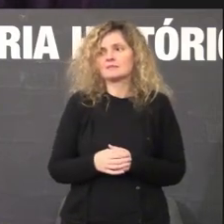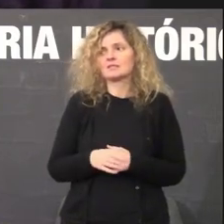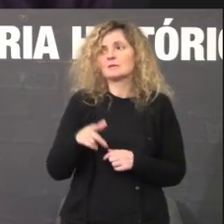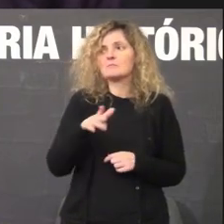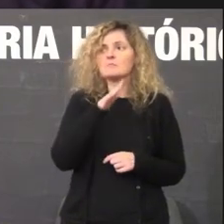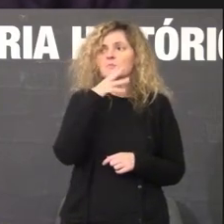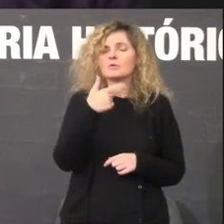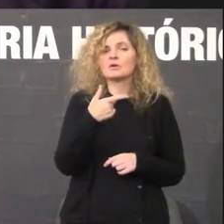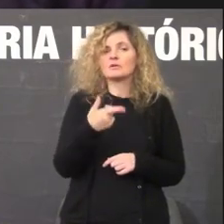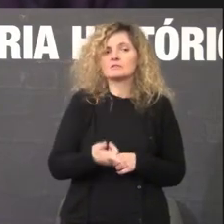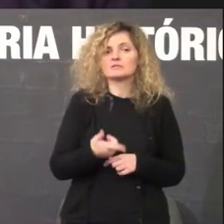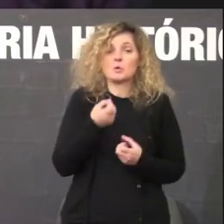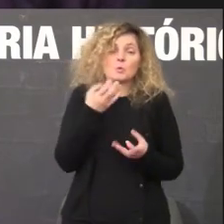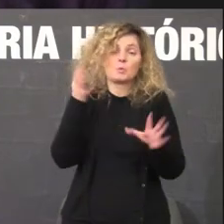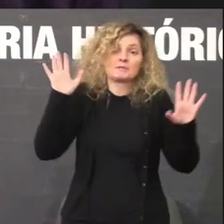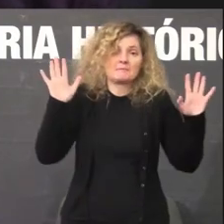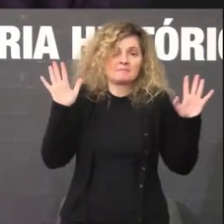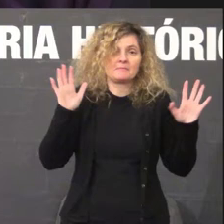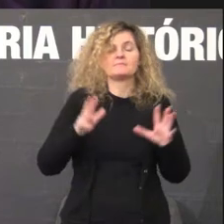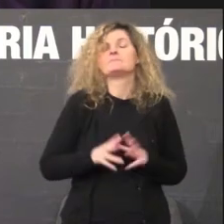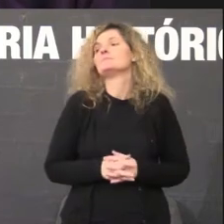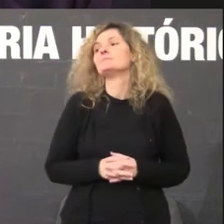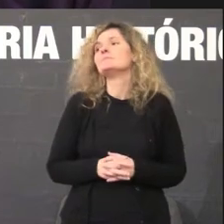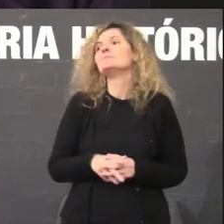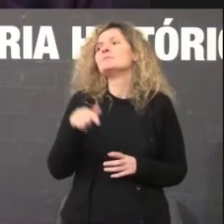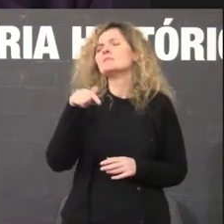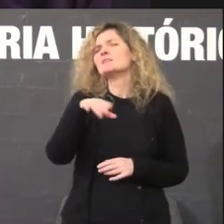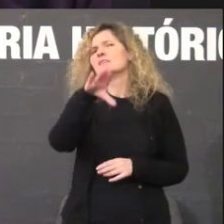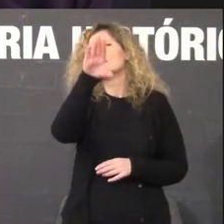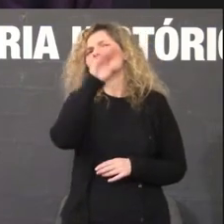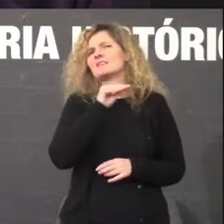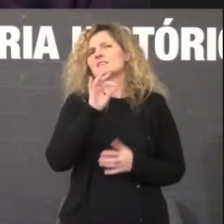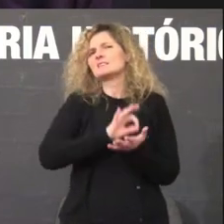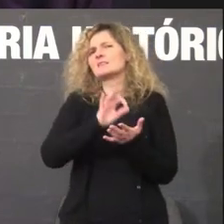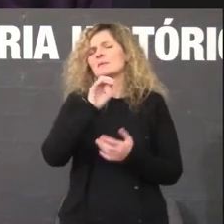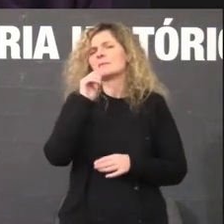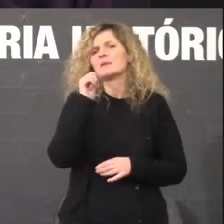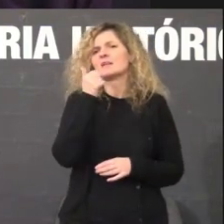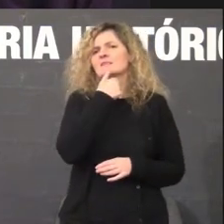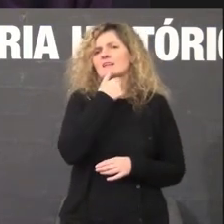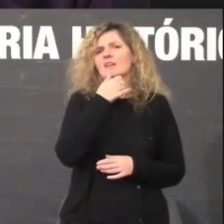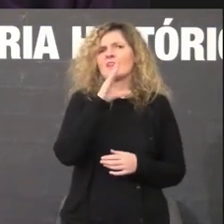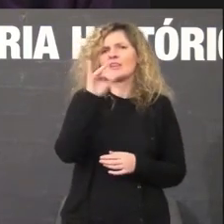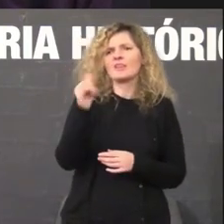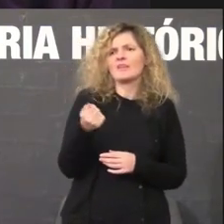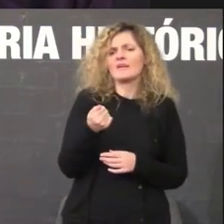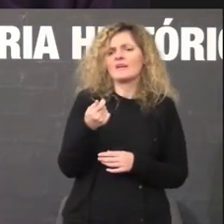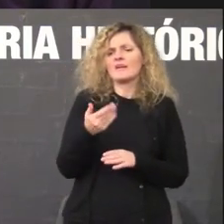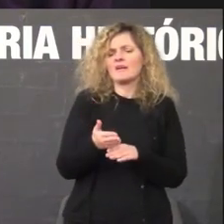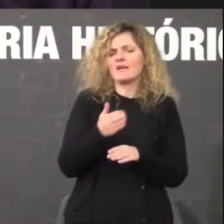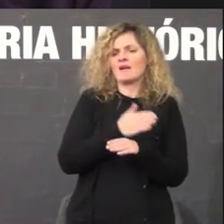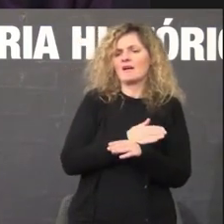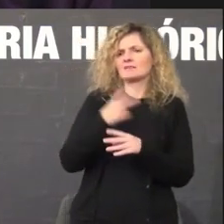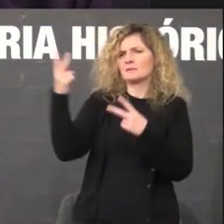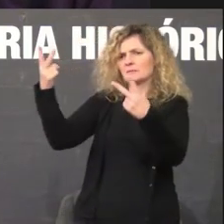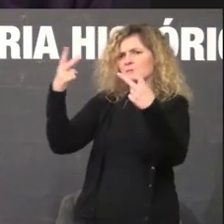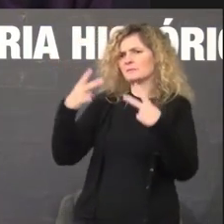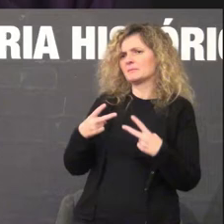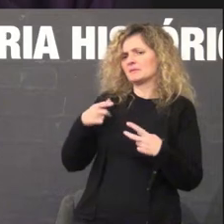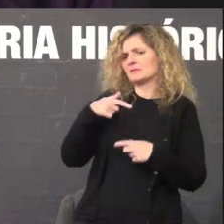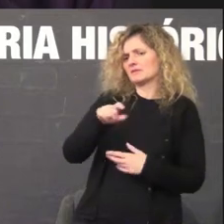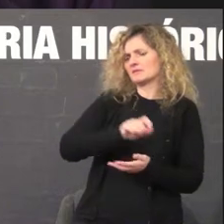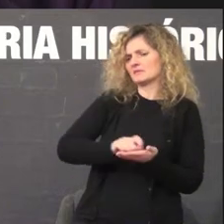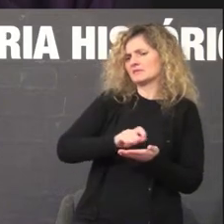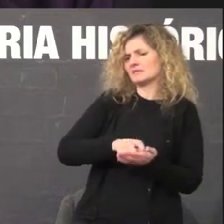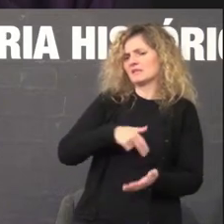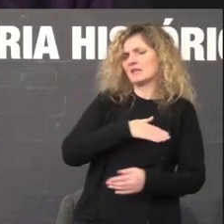o que se conta, vamos. Aí entendo que os servicios secretos a CIA, ante unha visita do